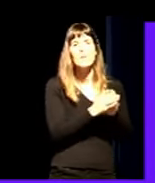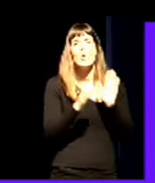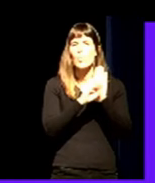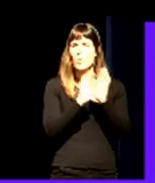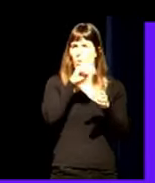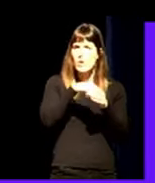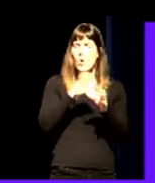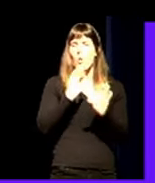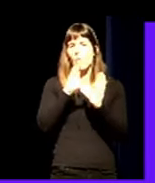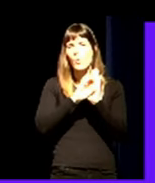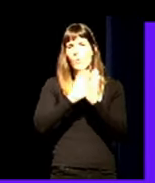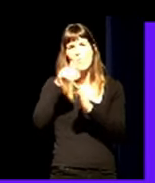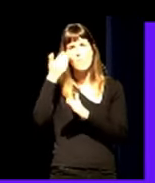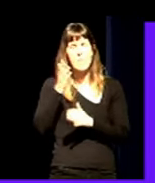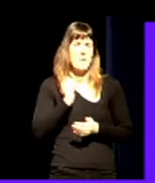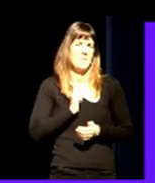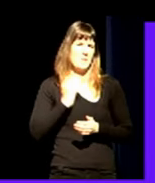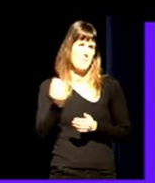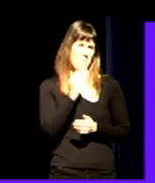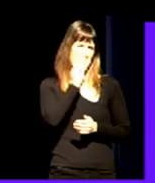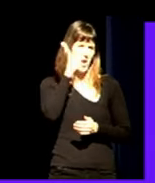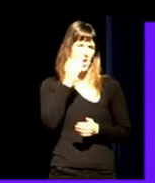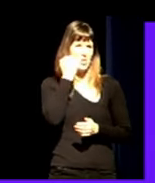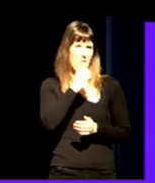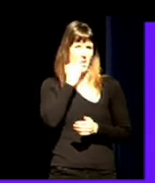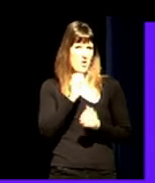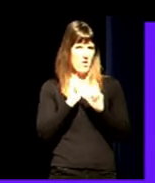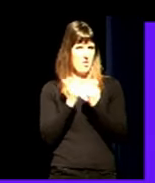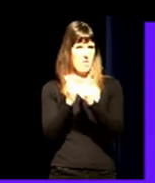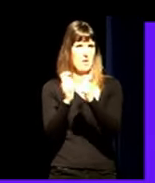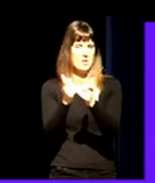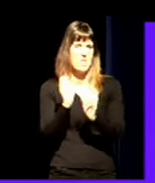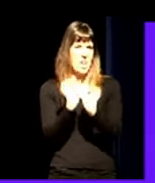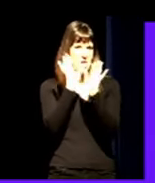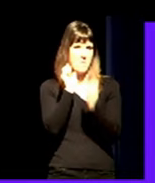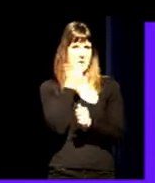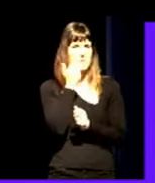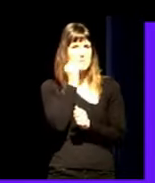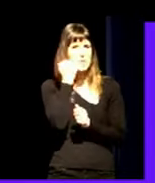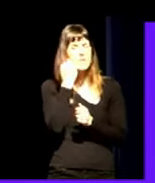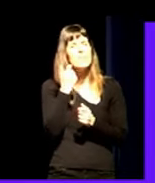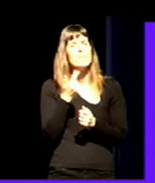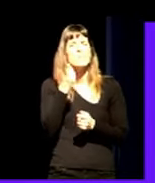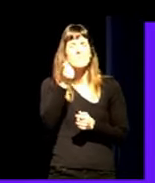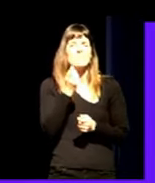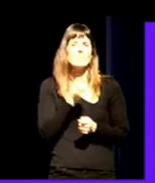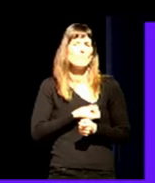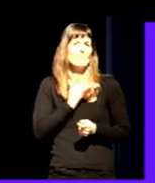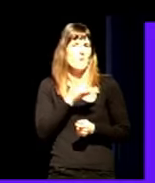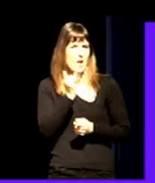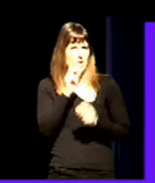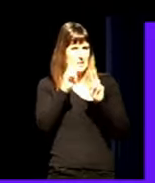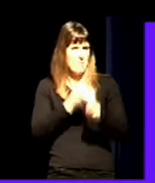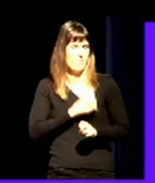eso, os reunís el sábado mejor, ¿eh? En vuestros ratos libres os reunís, a vosotros que os gusta mucho esto, ¿eh? Os reunís,